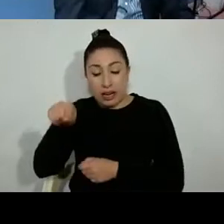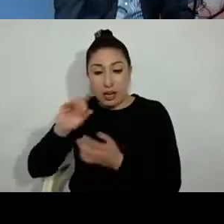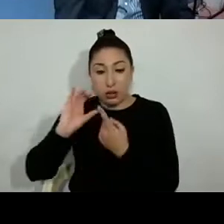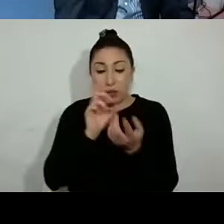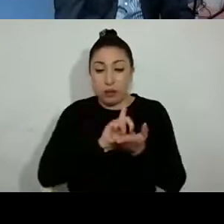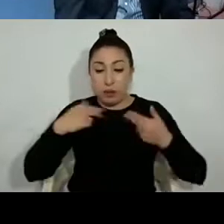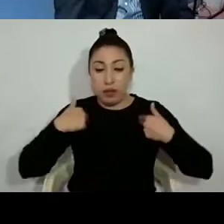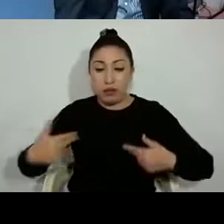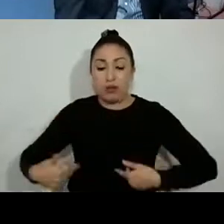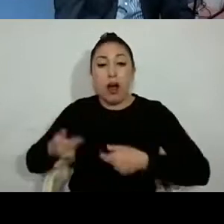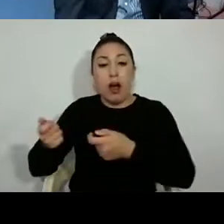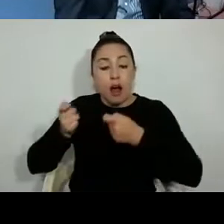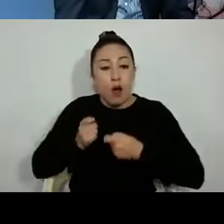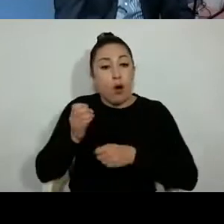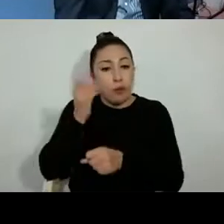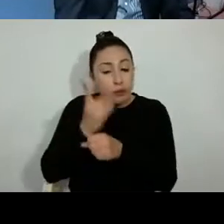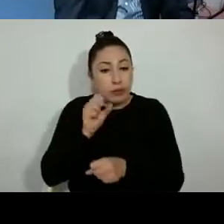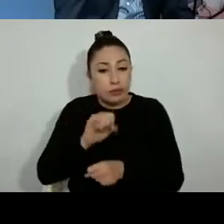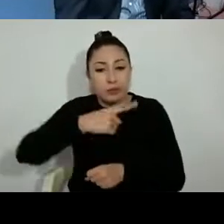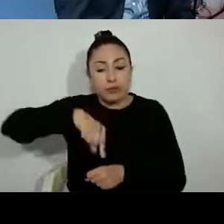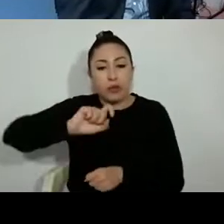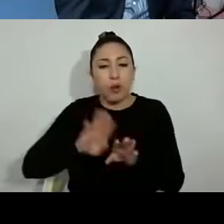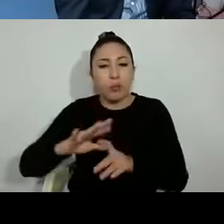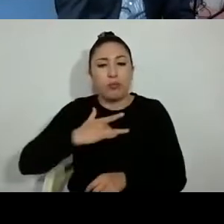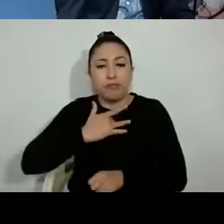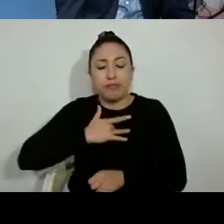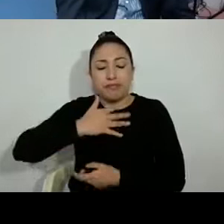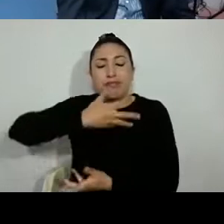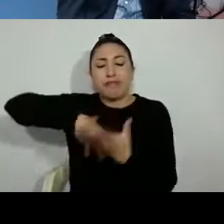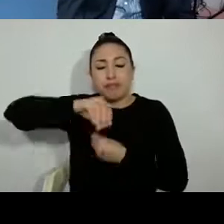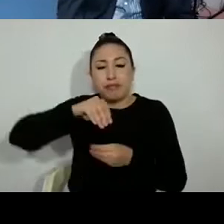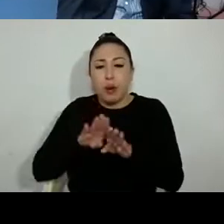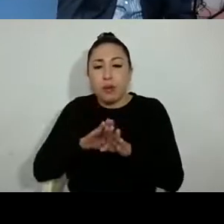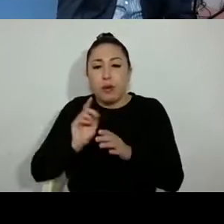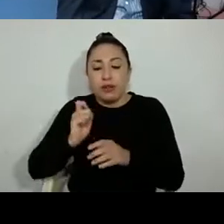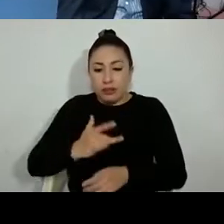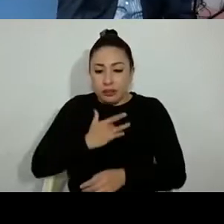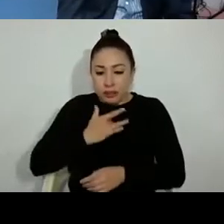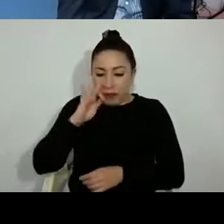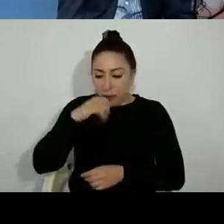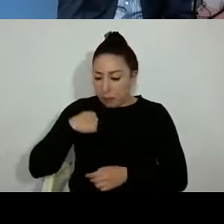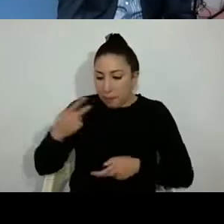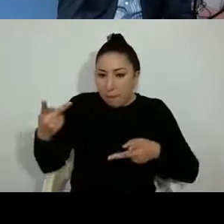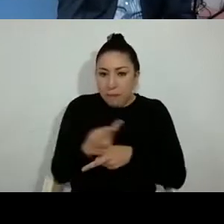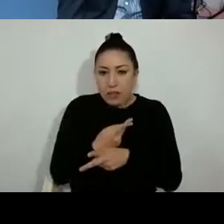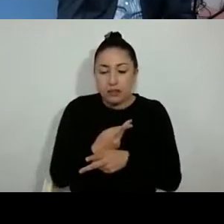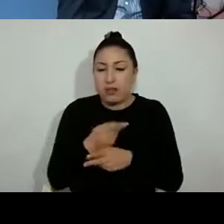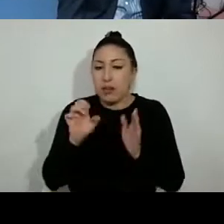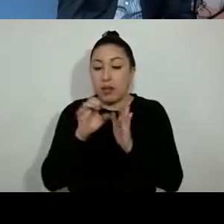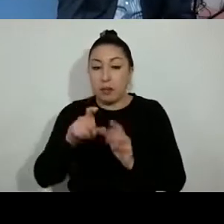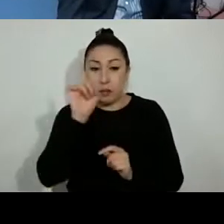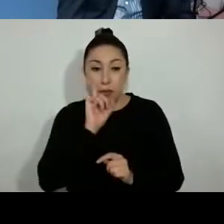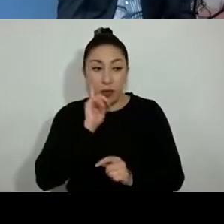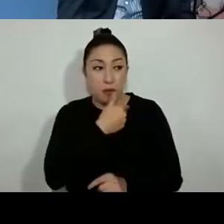hubo una empatía natural. La comisión y particularmente su presidenta veía